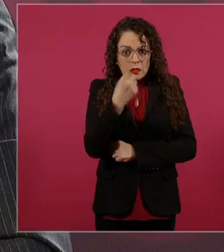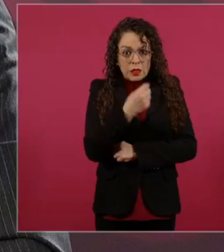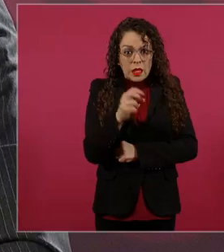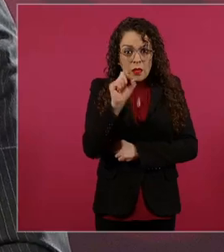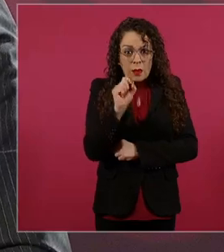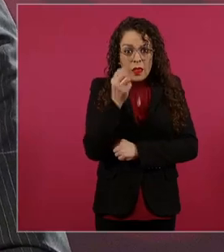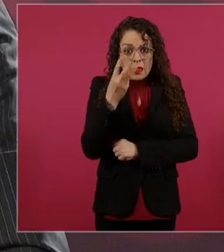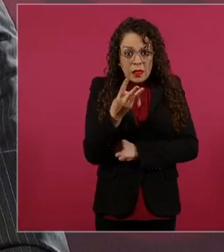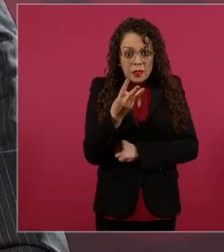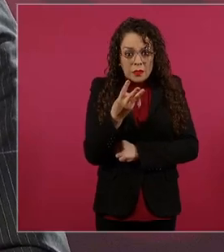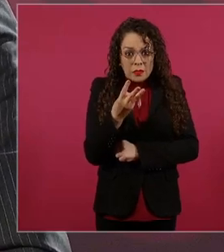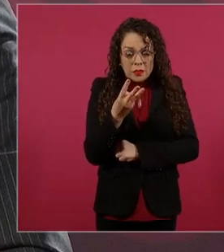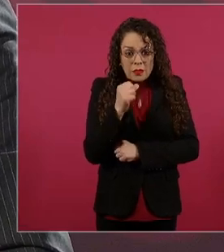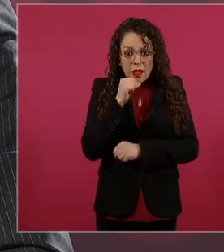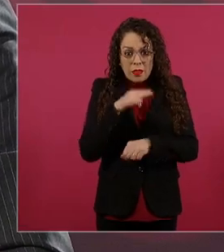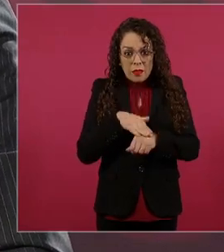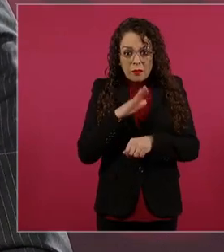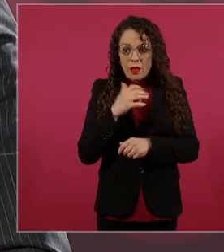fallen en dos